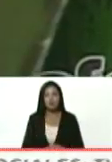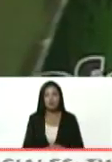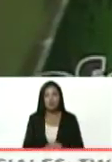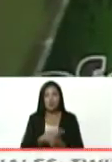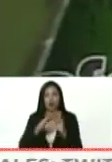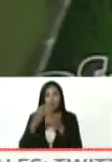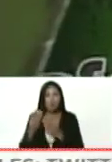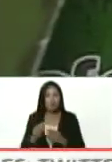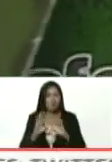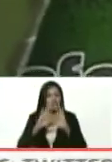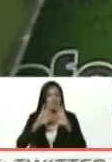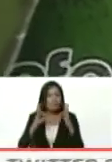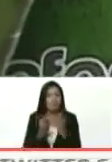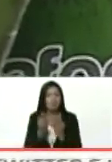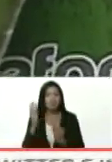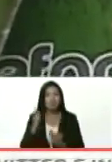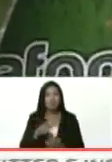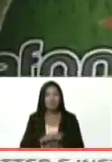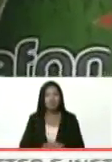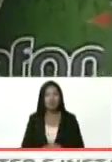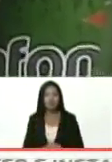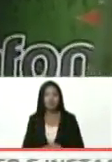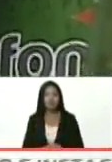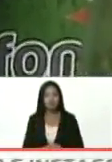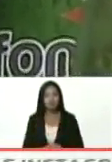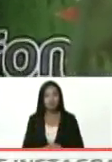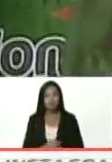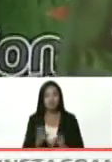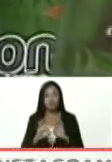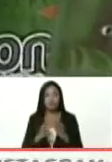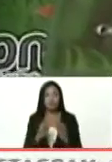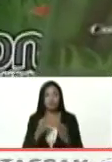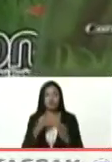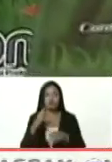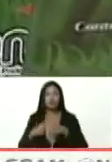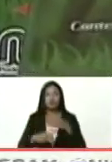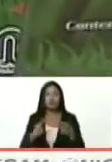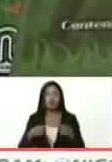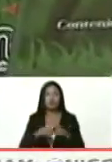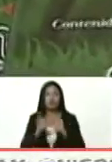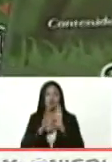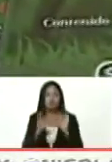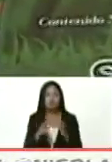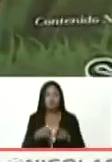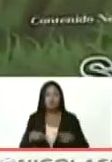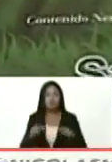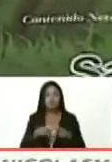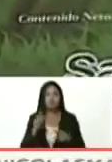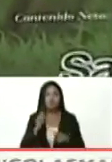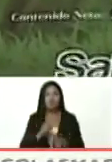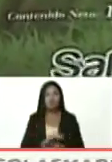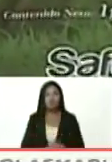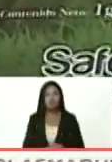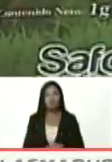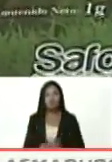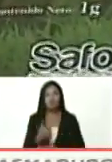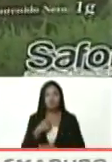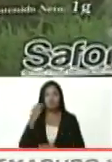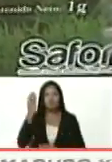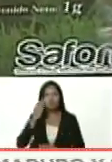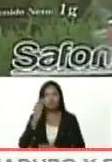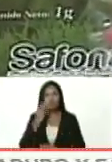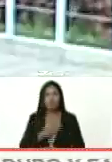comunidad y en la familia. Familias que producen en su huerto, en su balcón, es otra conciencia, las